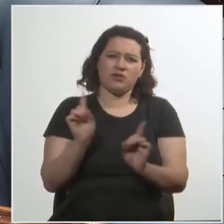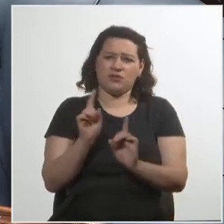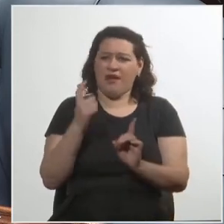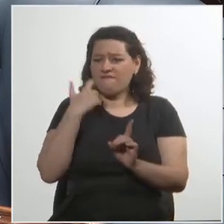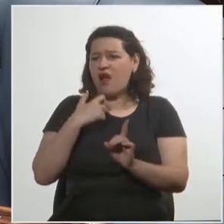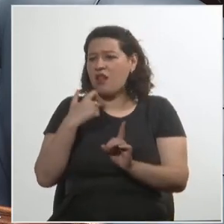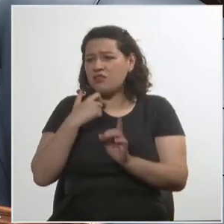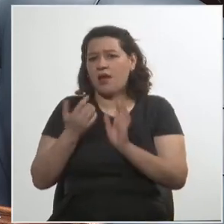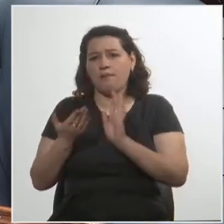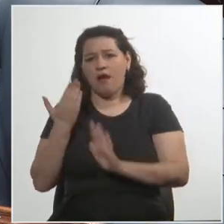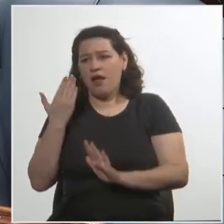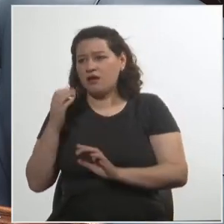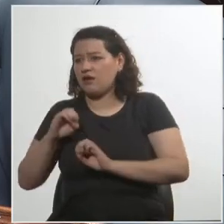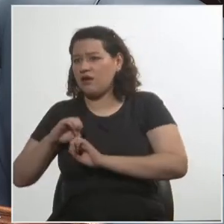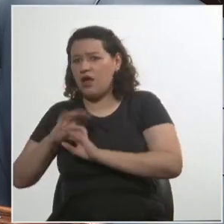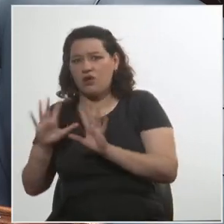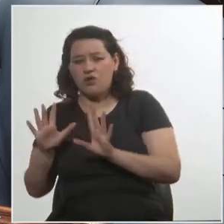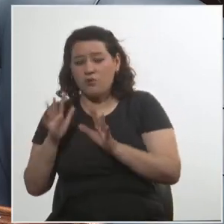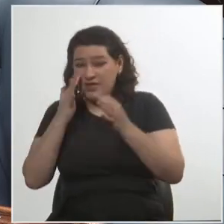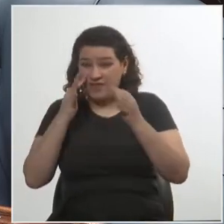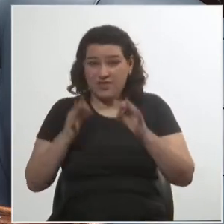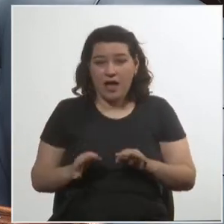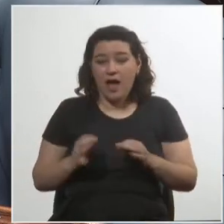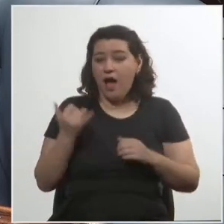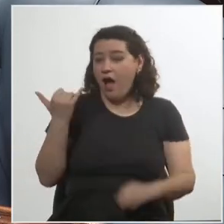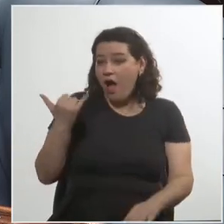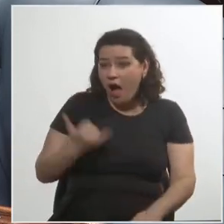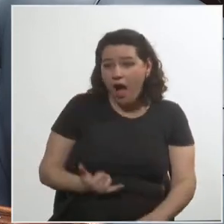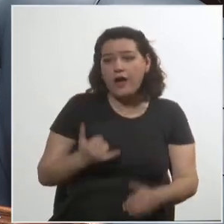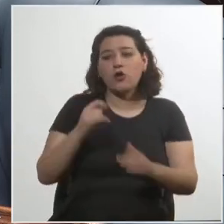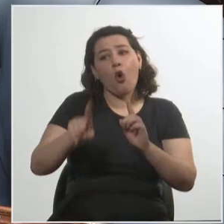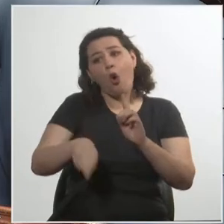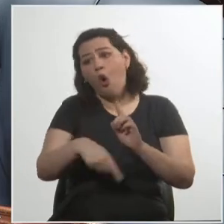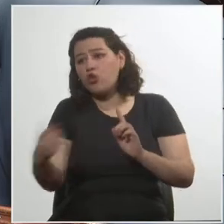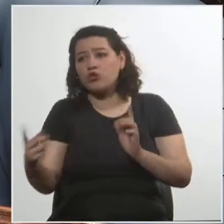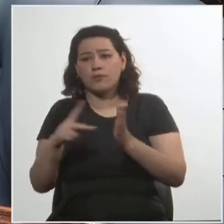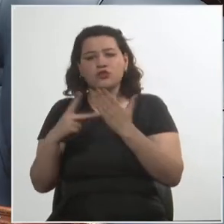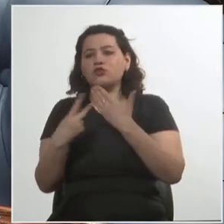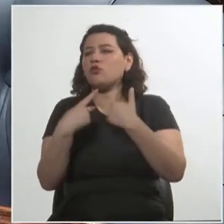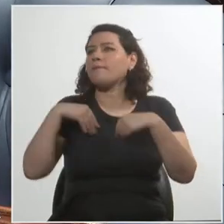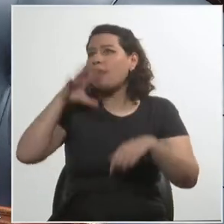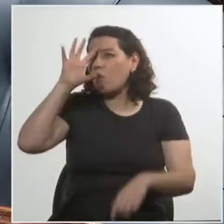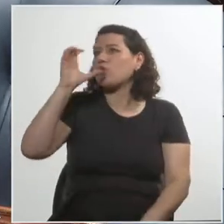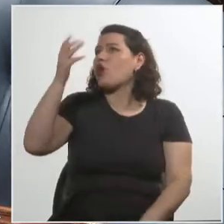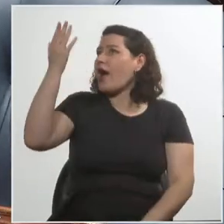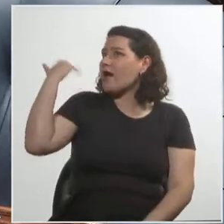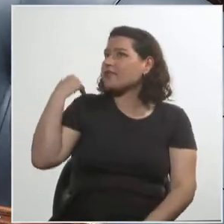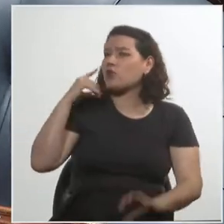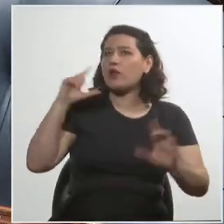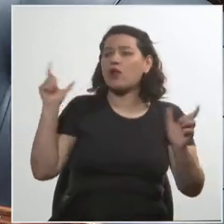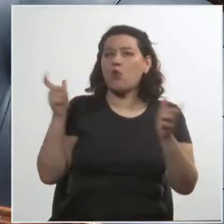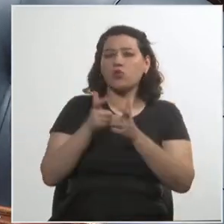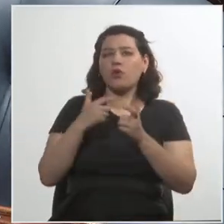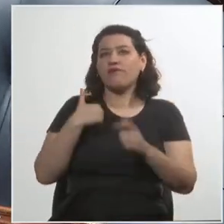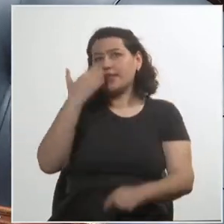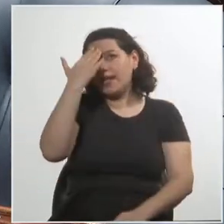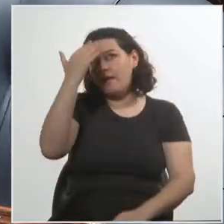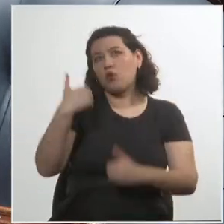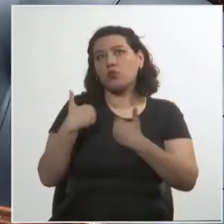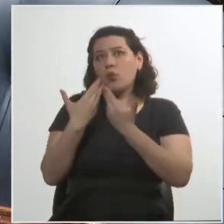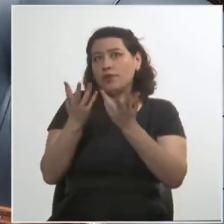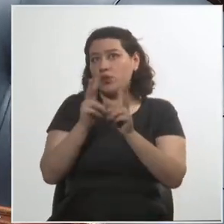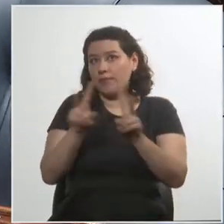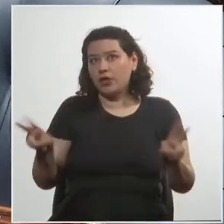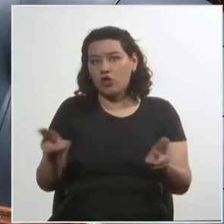porque realmente Hay un proyecto yo recuerdo que nosotros en una reunión de bancada al principio del